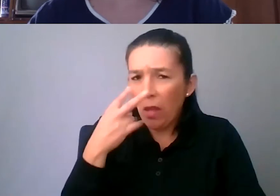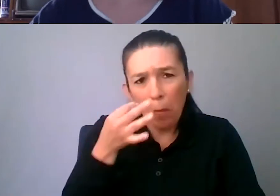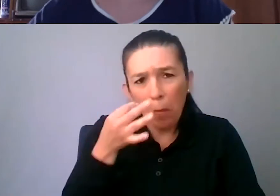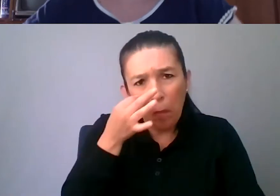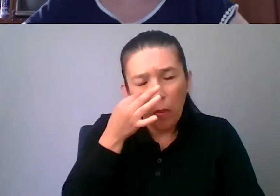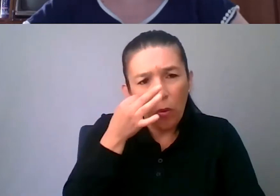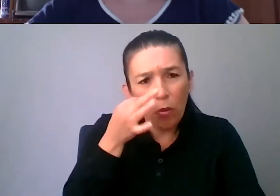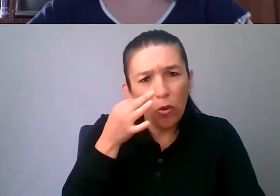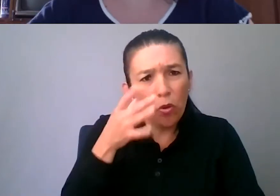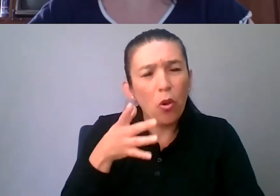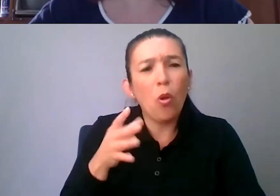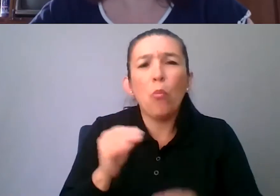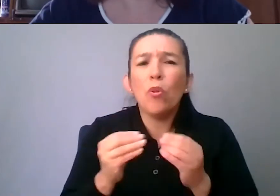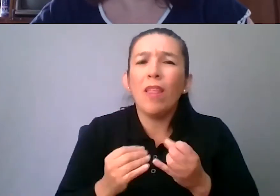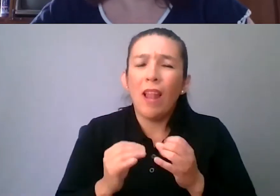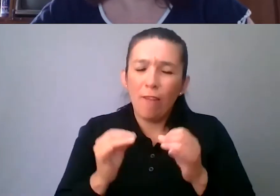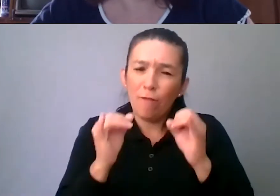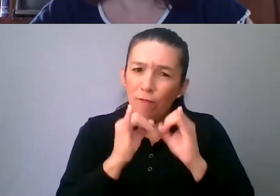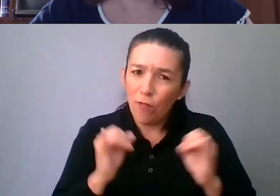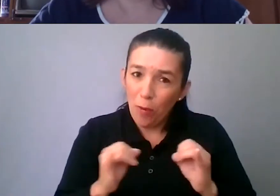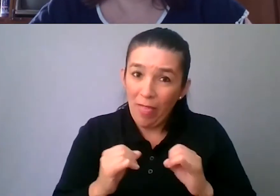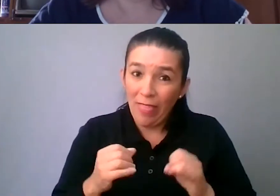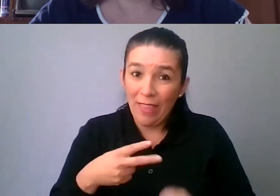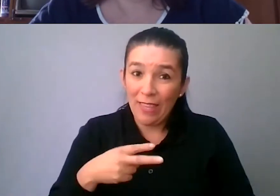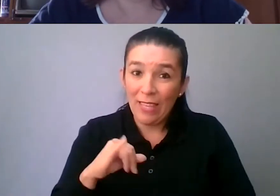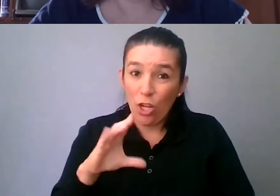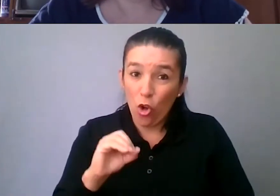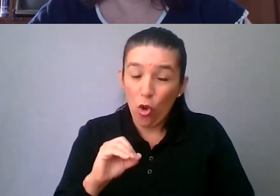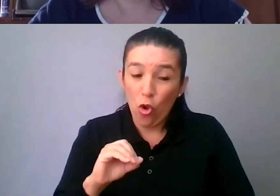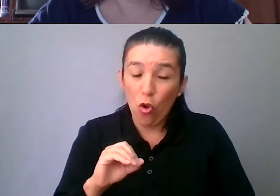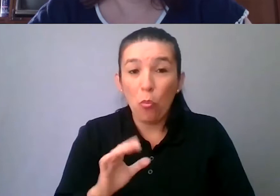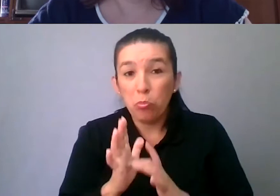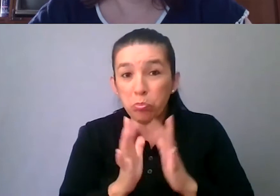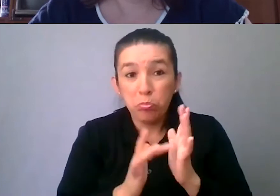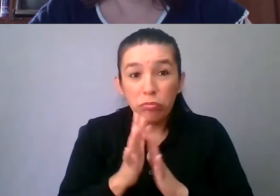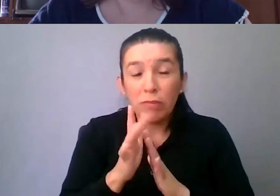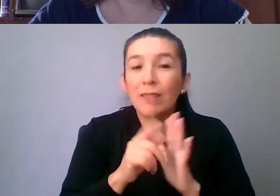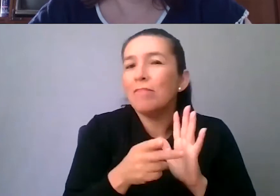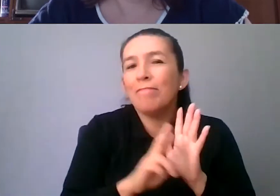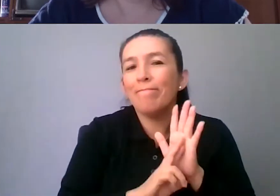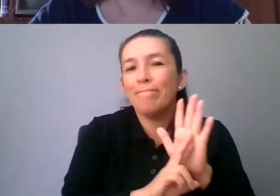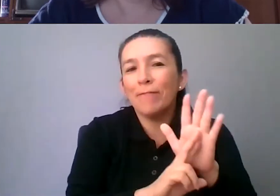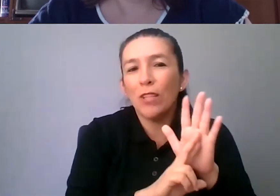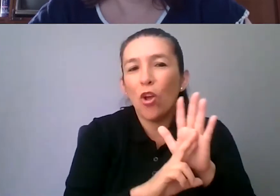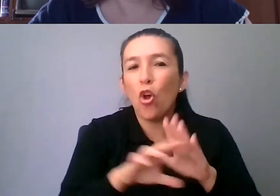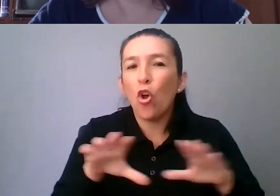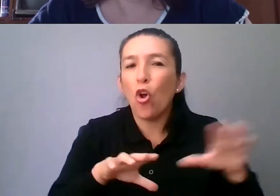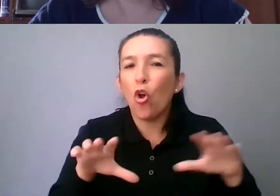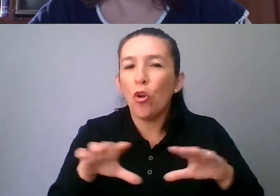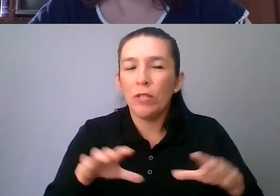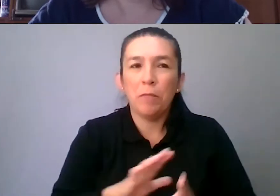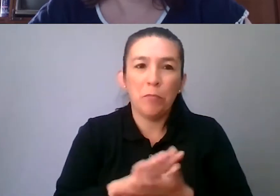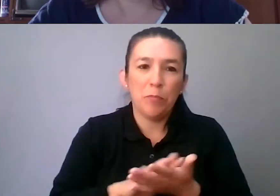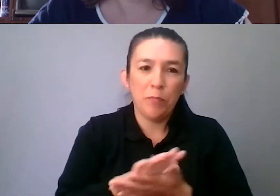muchas de las figuras de hilo que nosotros hacemos ahora representan objetos concretos. Hay una